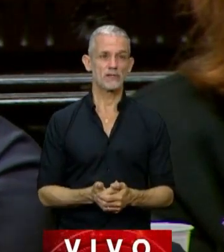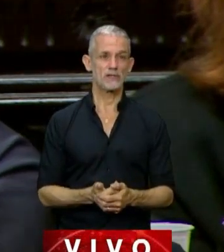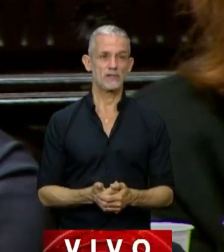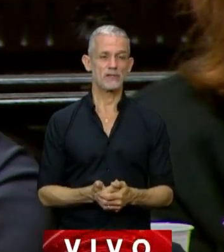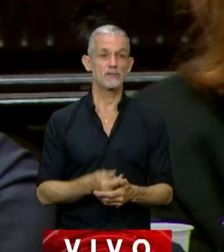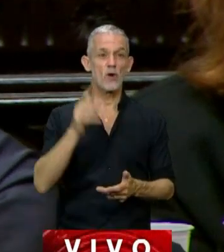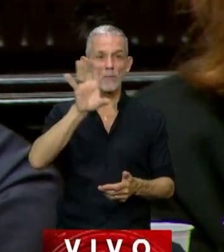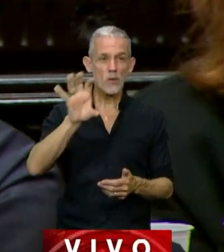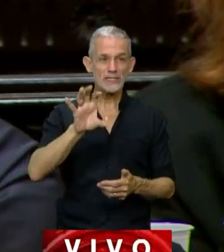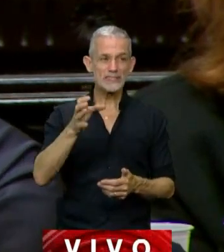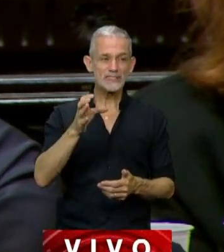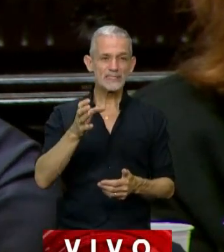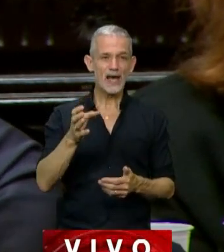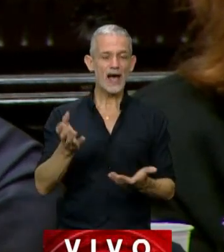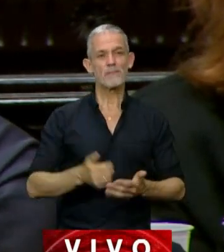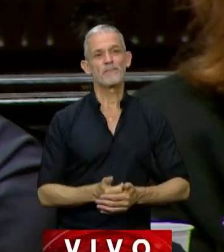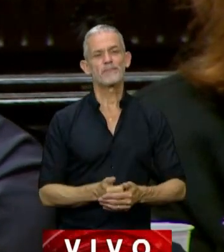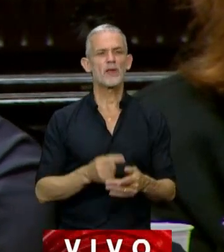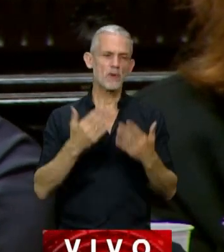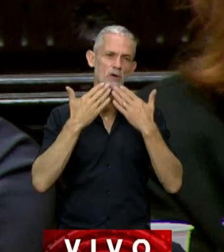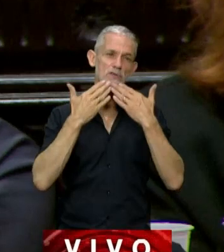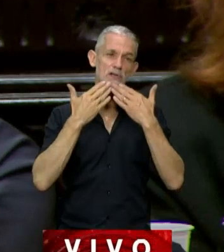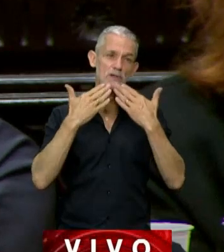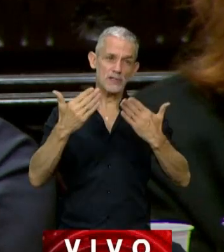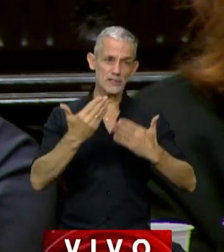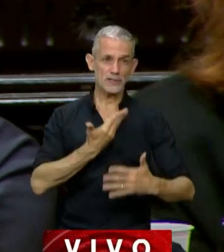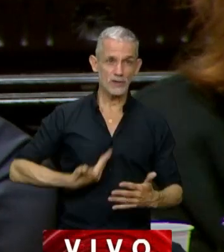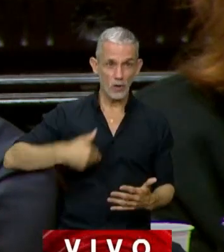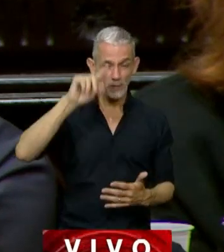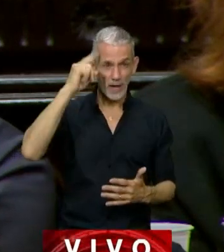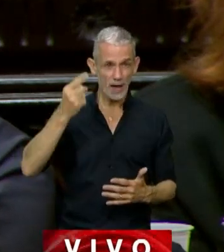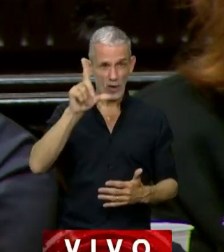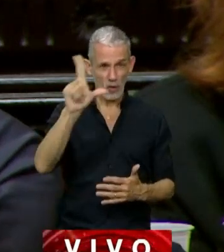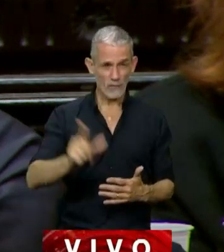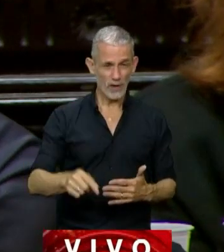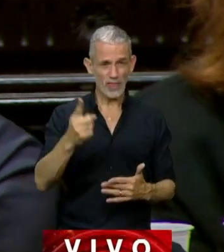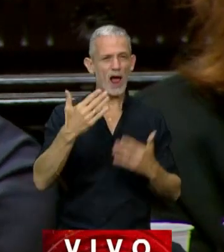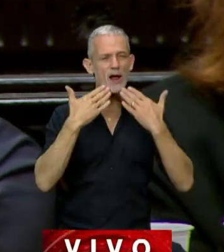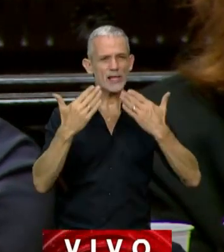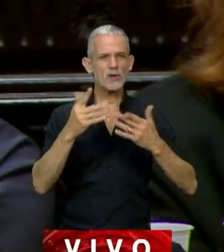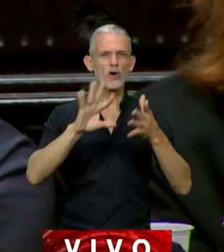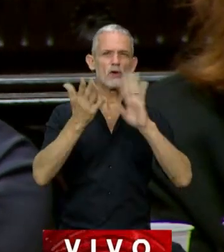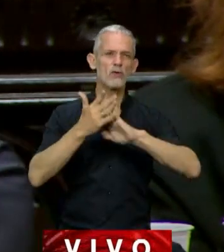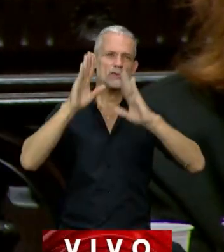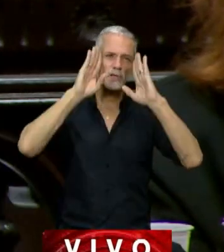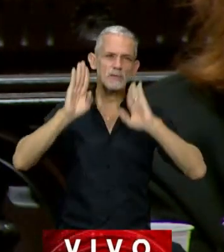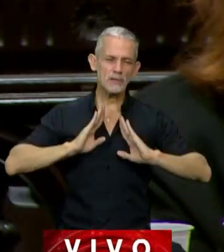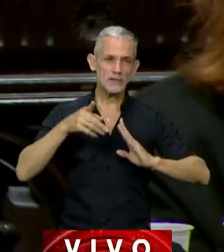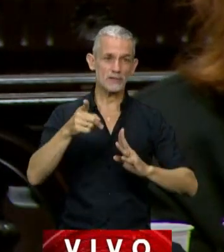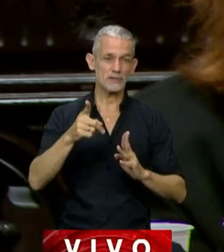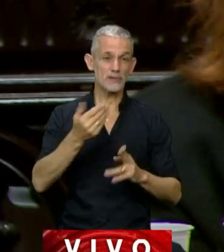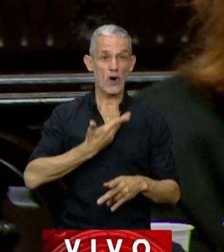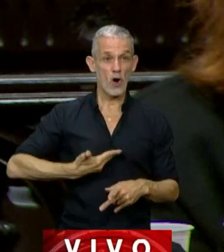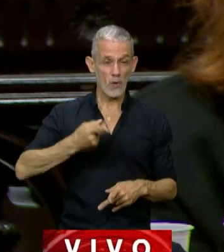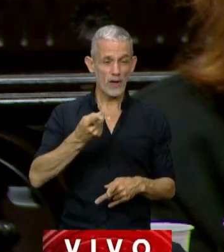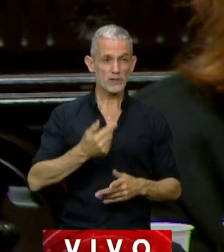es una provincia agradecida con el gobierno federal, agradecida con la mirada que tiene este